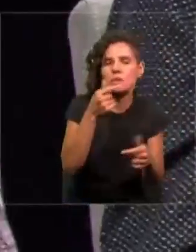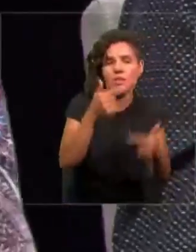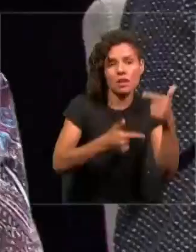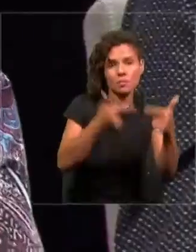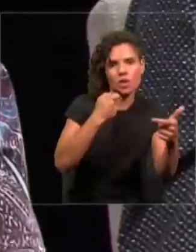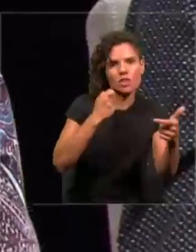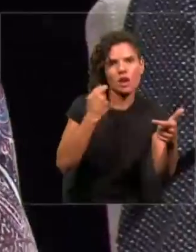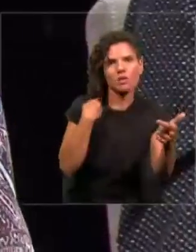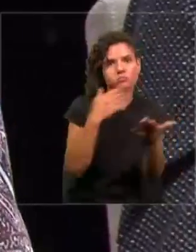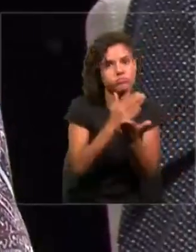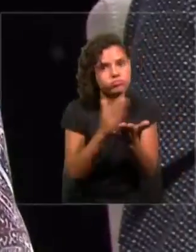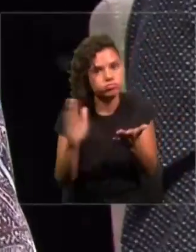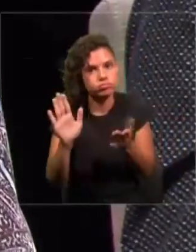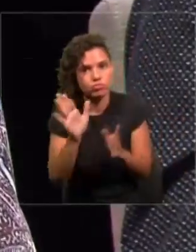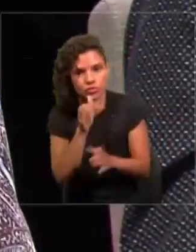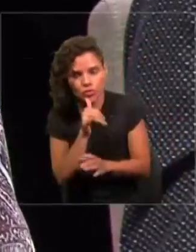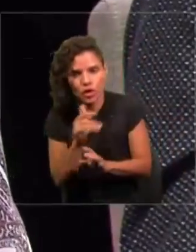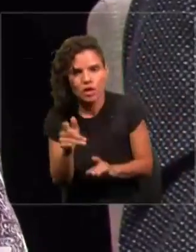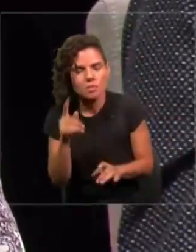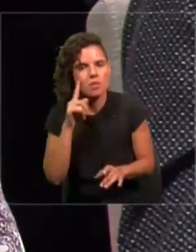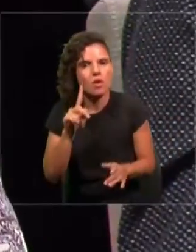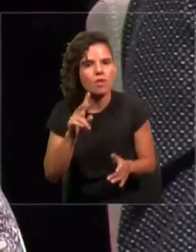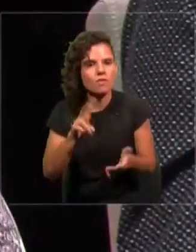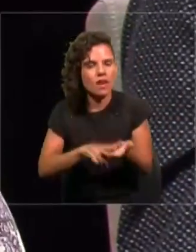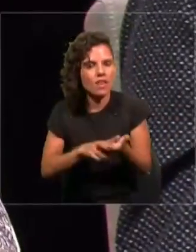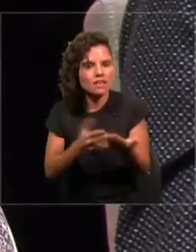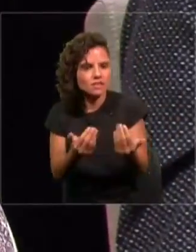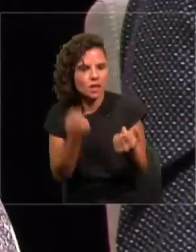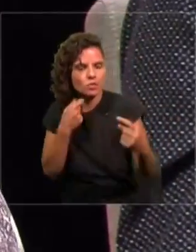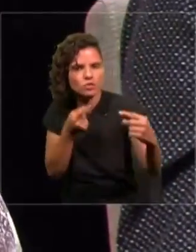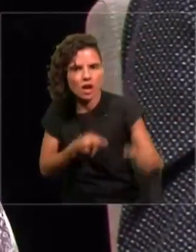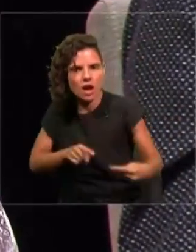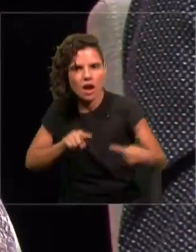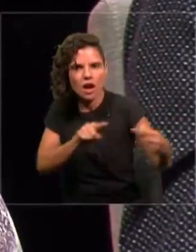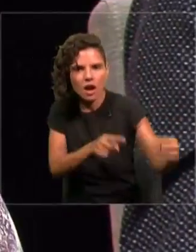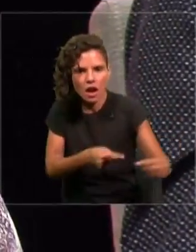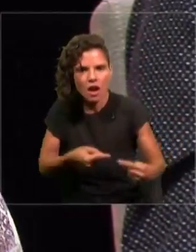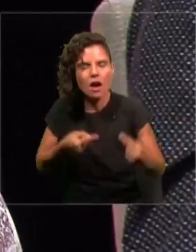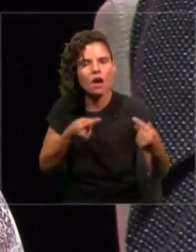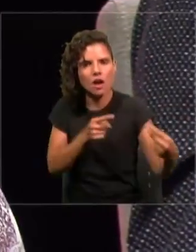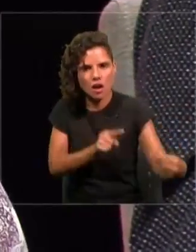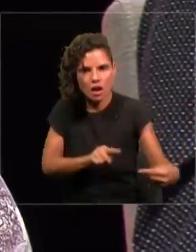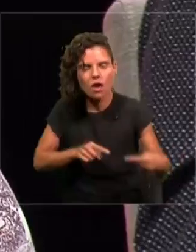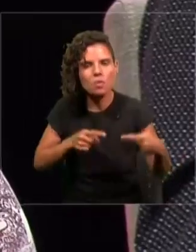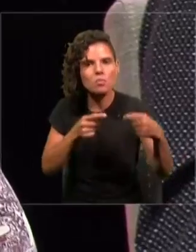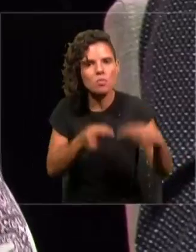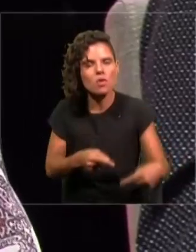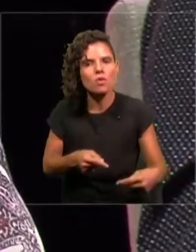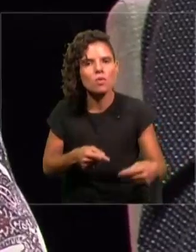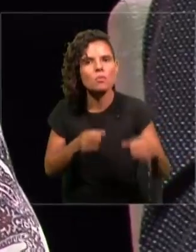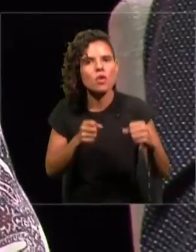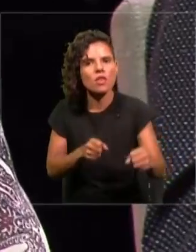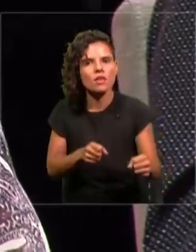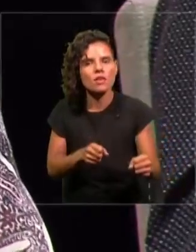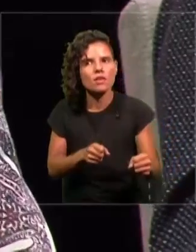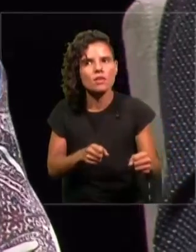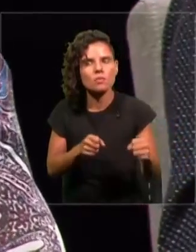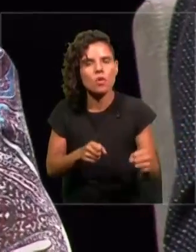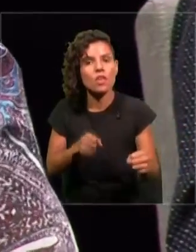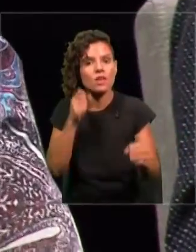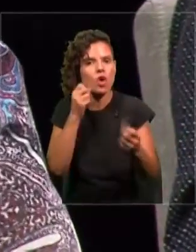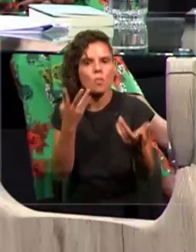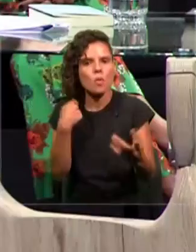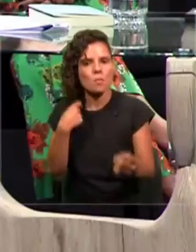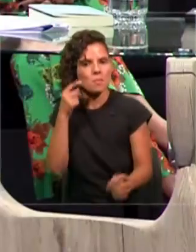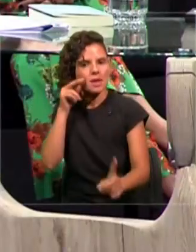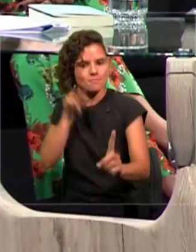o verdaderamente trabajamos el diálogo para transformar fundamentalmente el punto de vista.